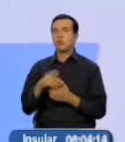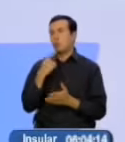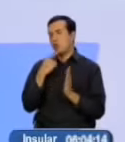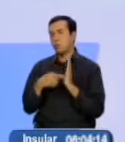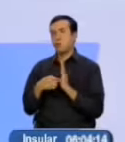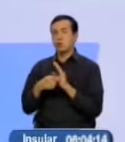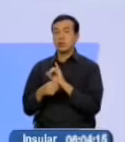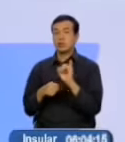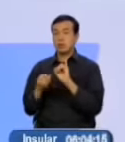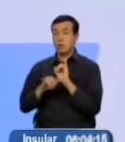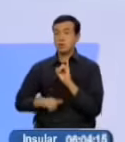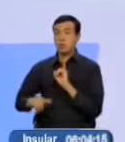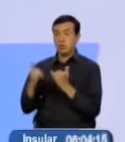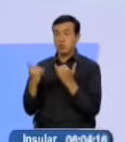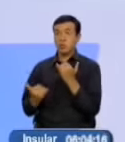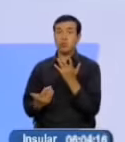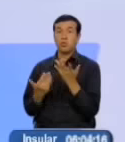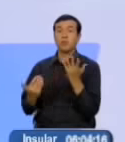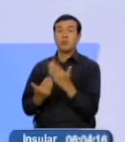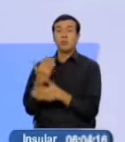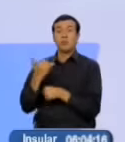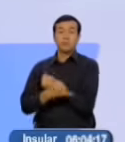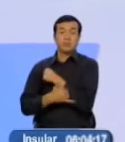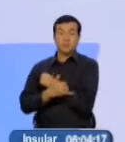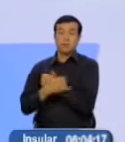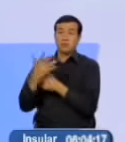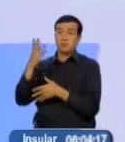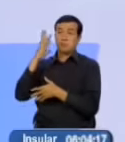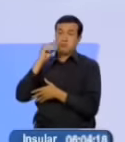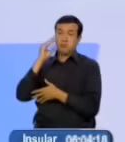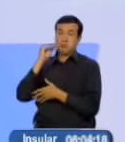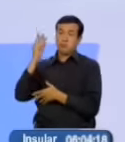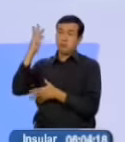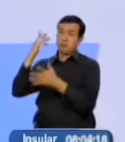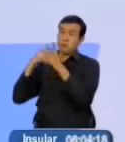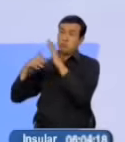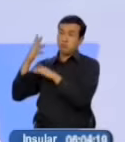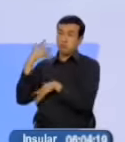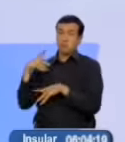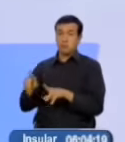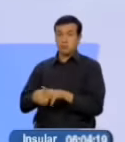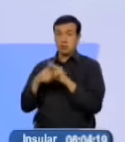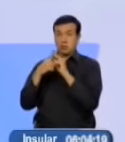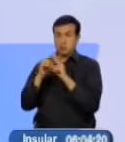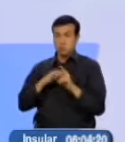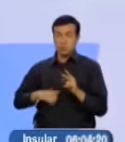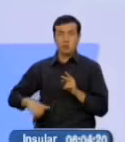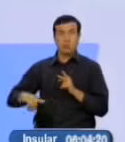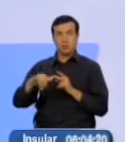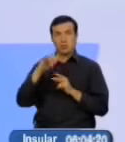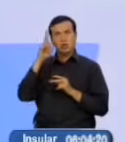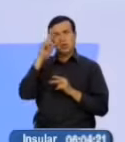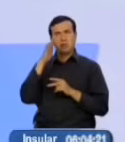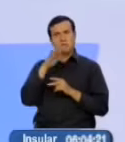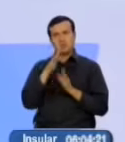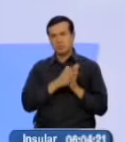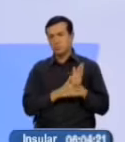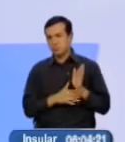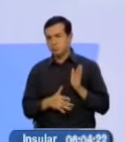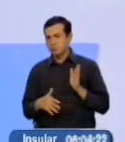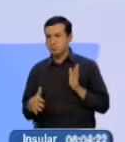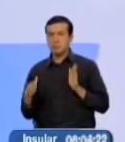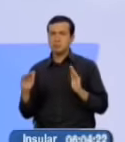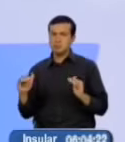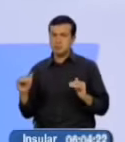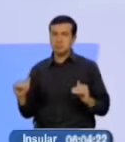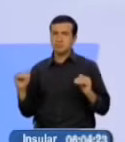Izquierda Democrática tiene la historia de haber sido un partido que nació con la democracia, y yo creo que alrededor de eso un mérito